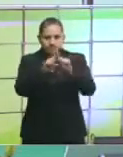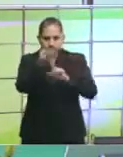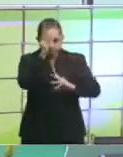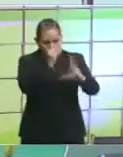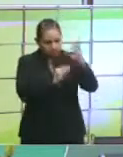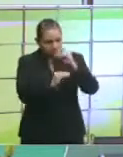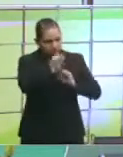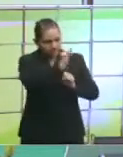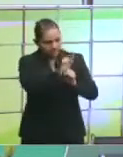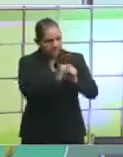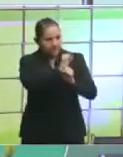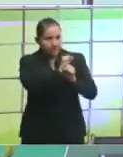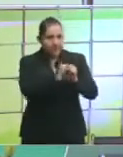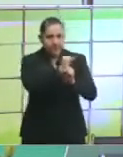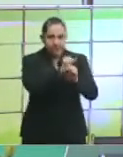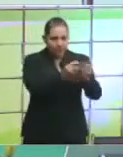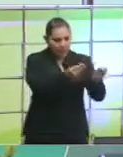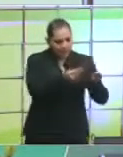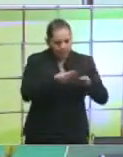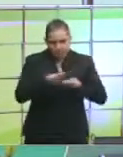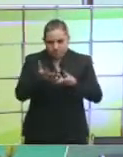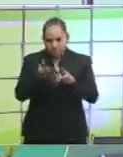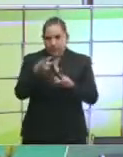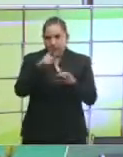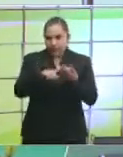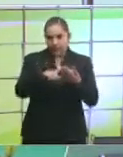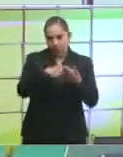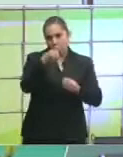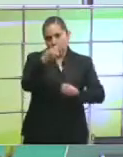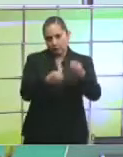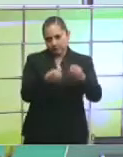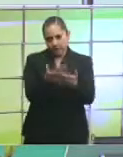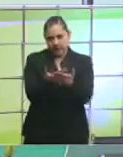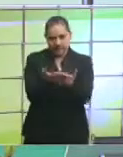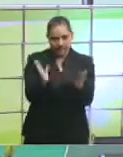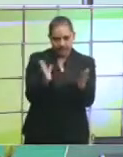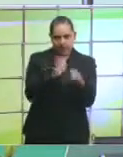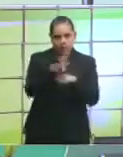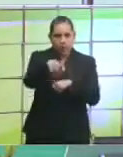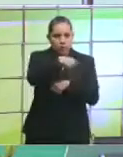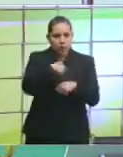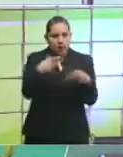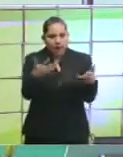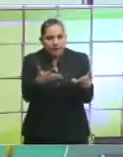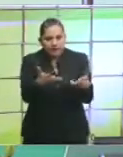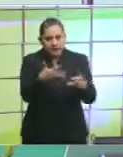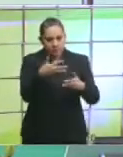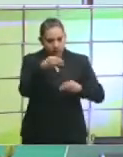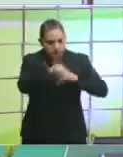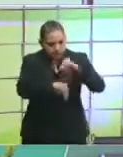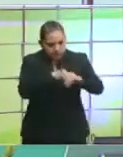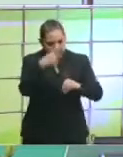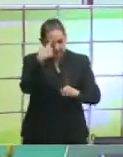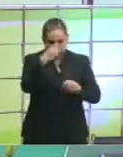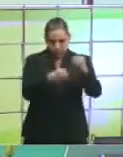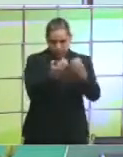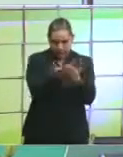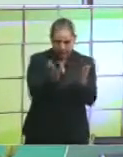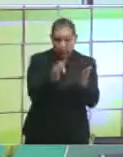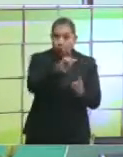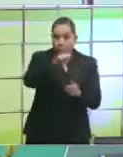producimos o hacemos como justicia abierta y otro es el conjunto de cosas que la suprema corte